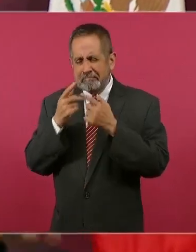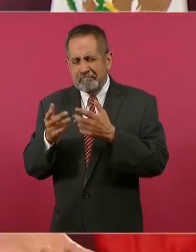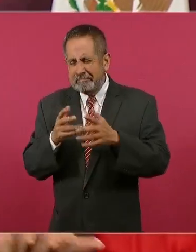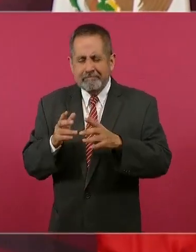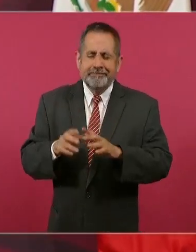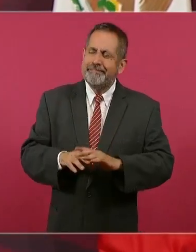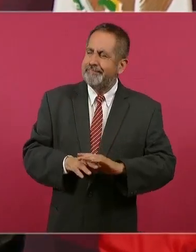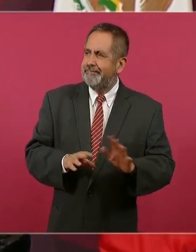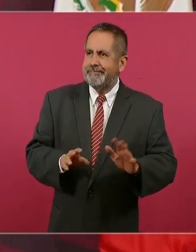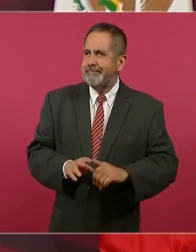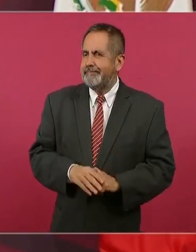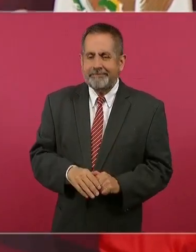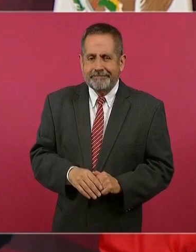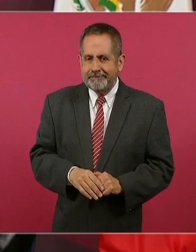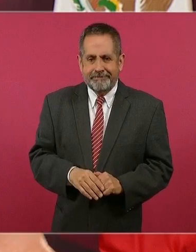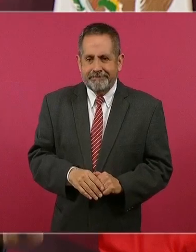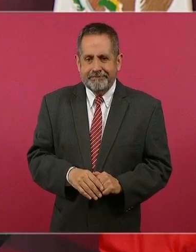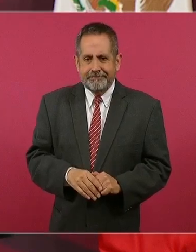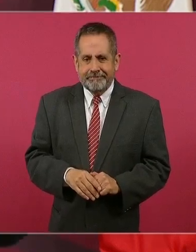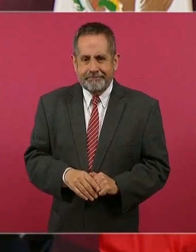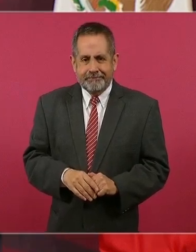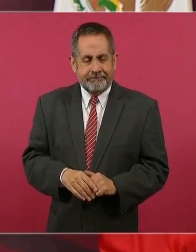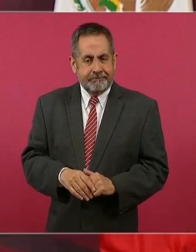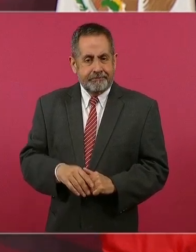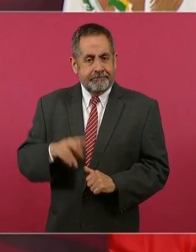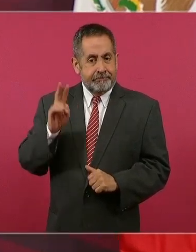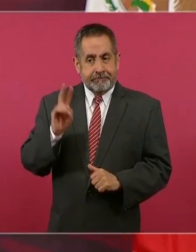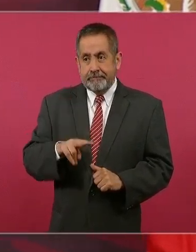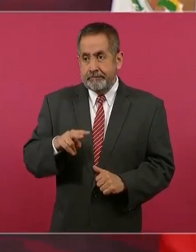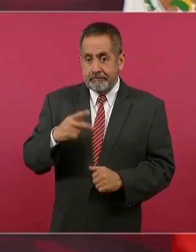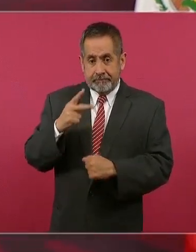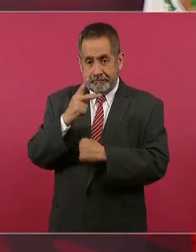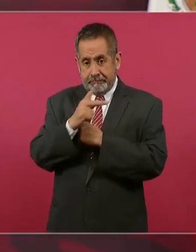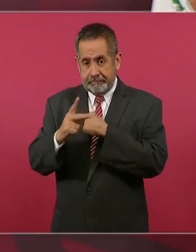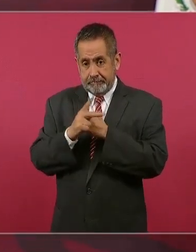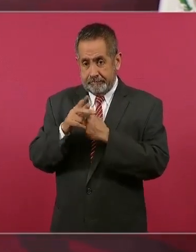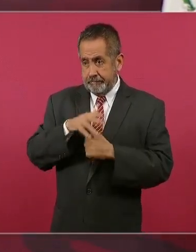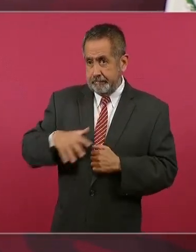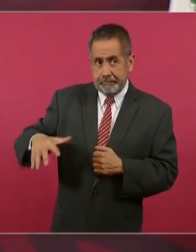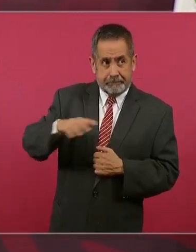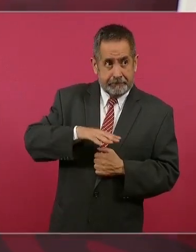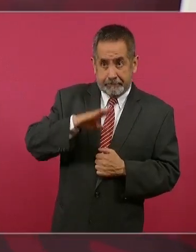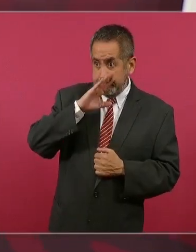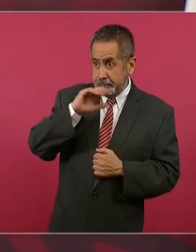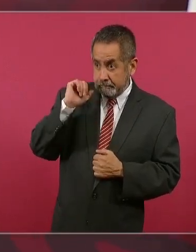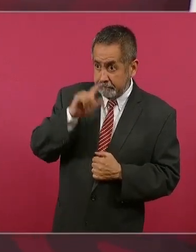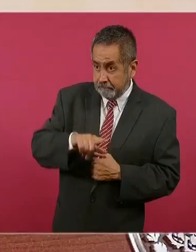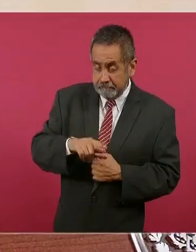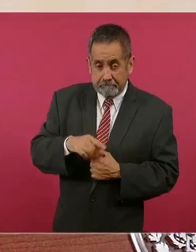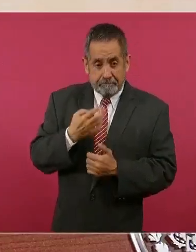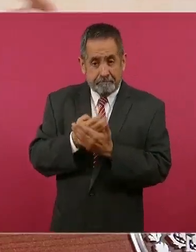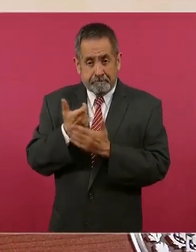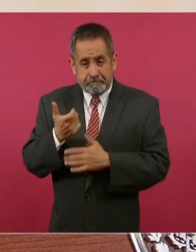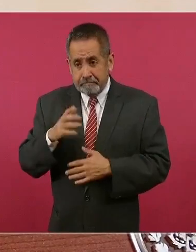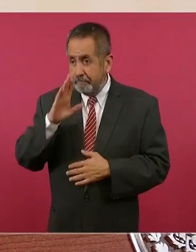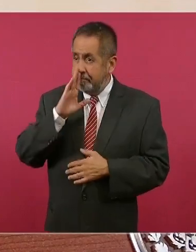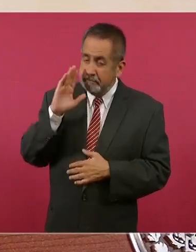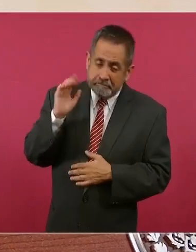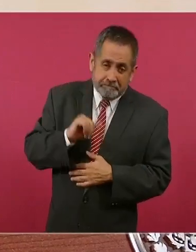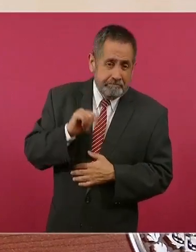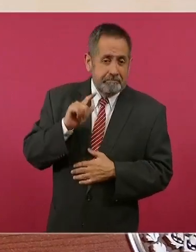no es porque el país esté mal económicamente, lo que la